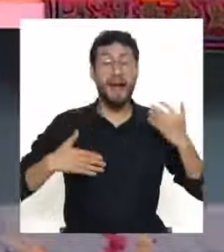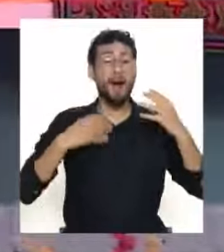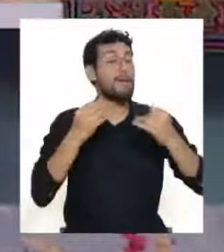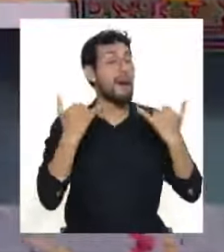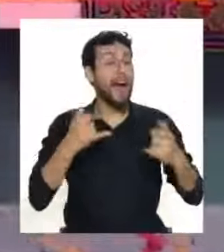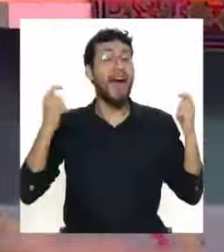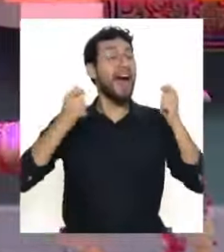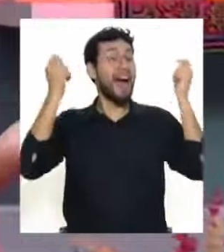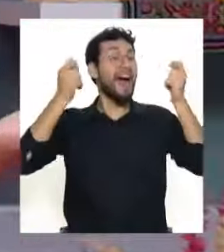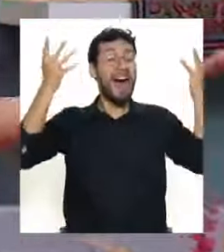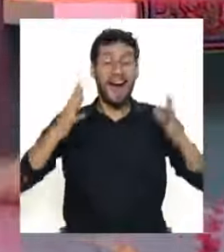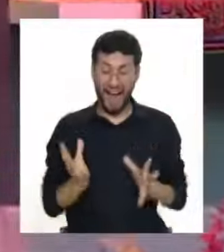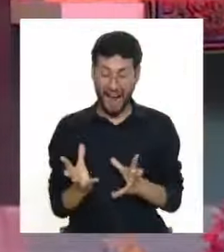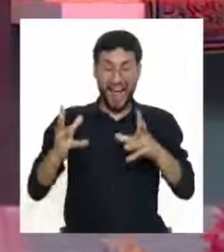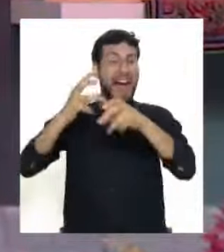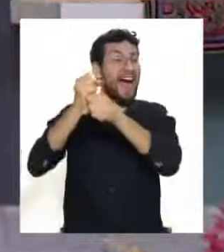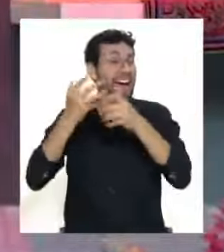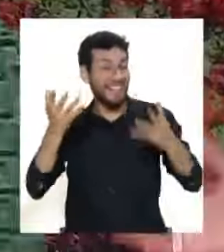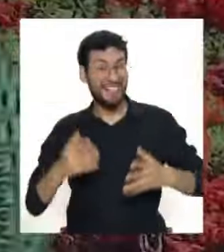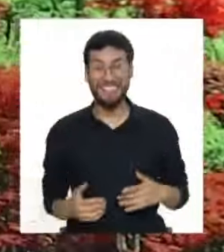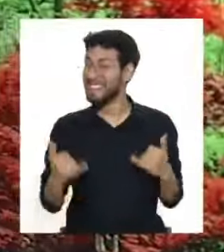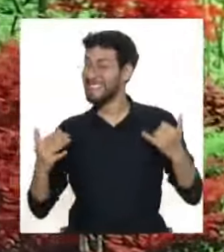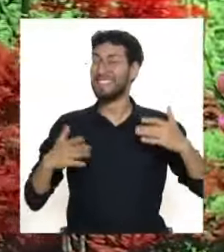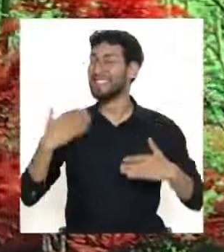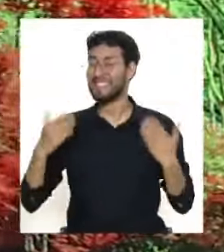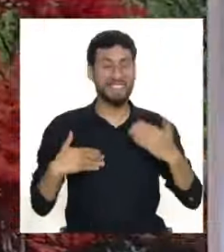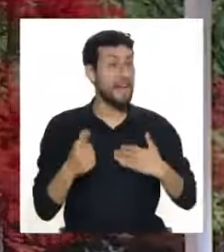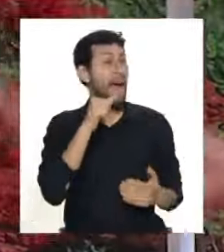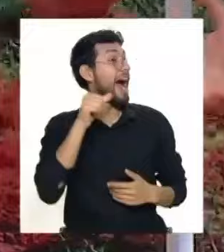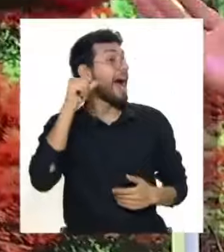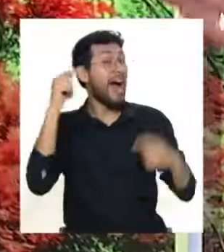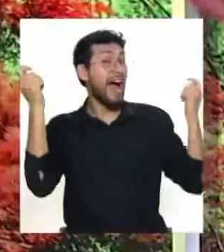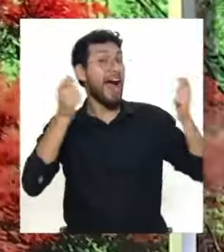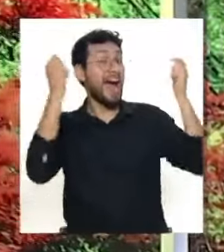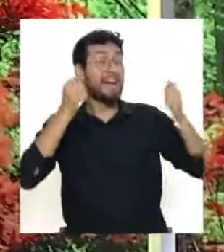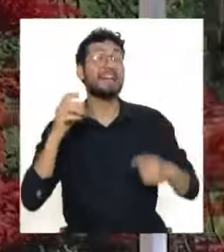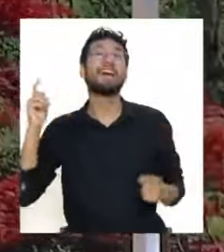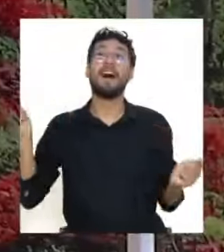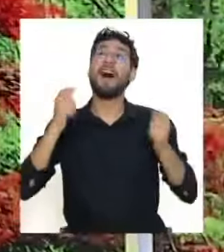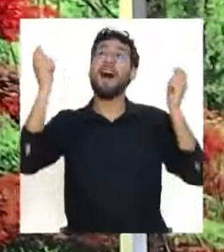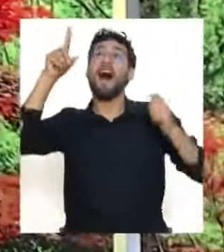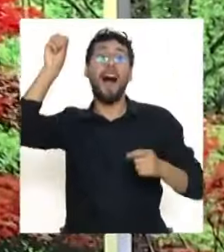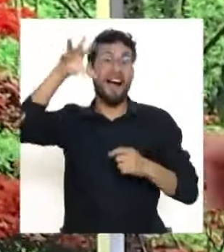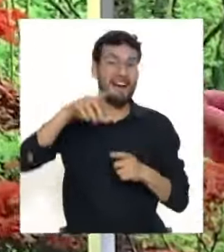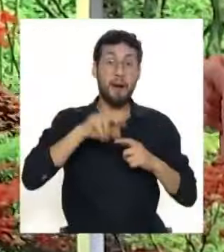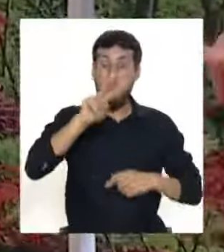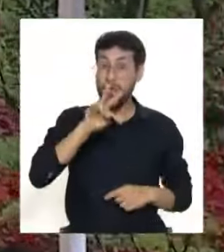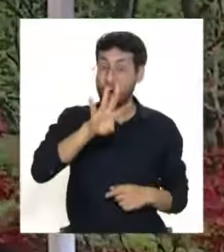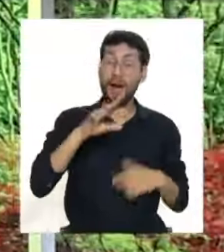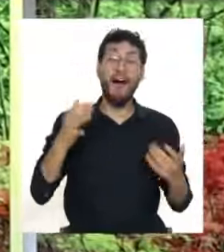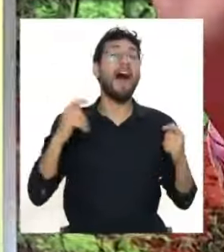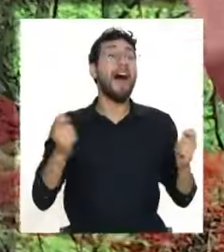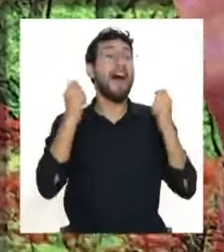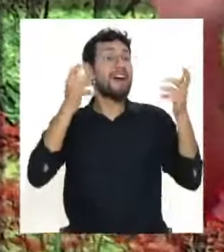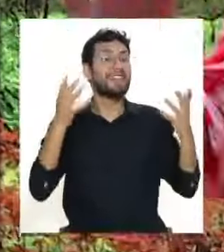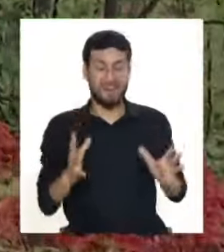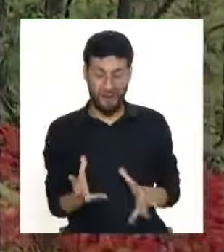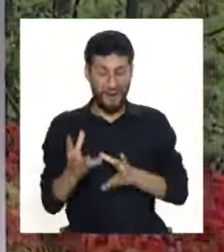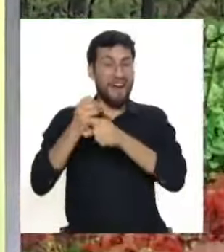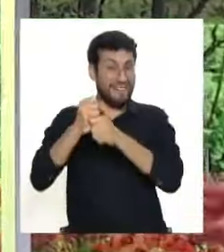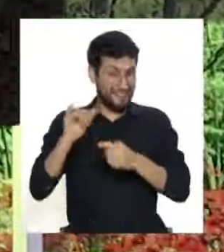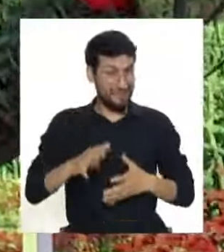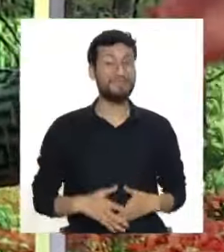la fiesta de San Juan. ¡Qué lindo! Ayer festejamos el Inti Raymi, pero el 24 también fue la fiesta de San Juan